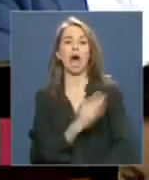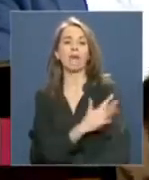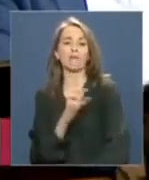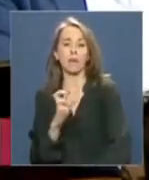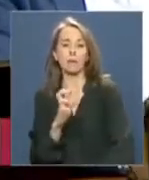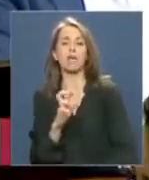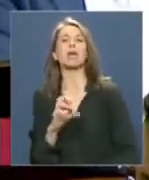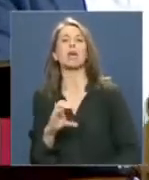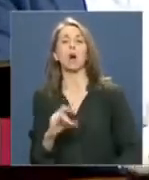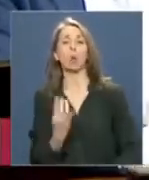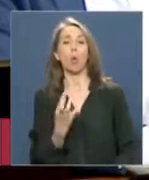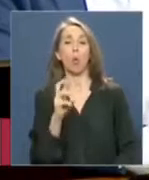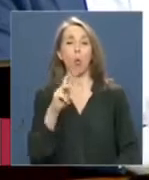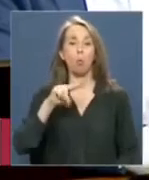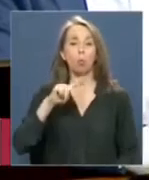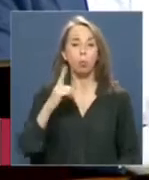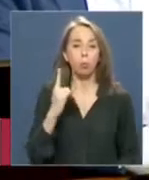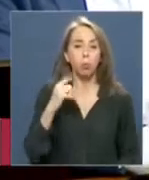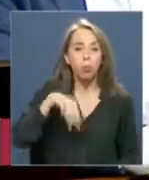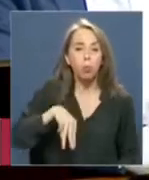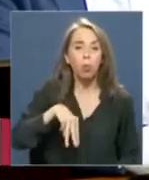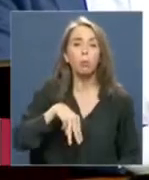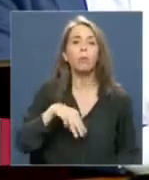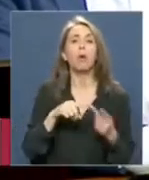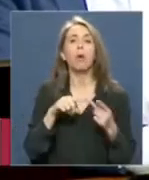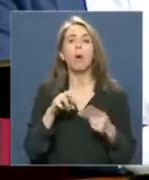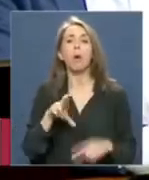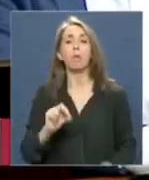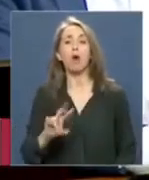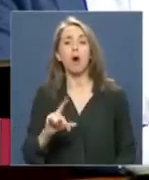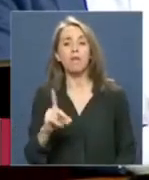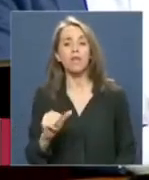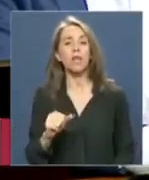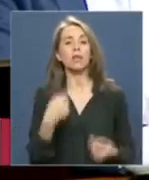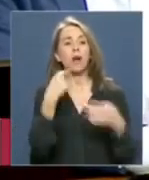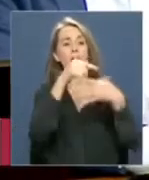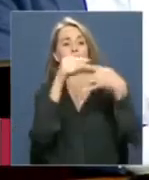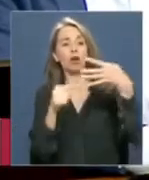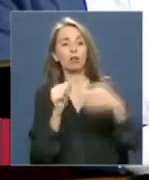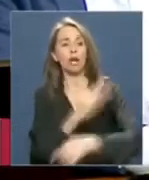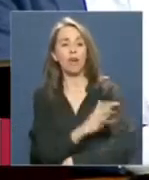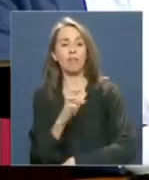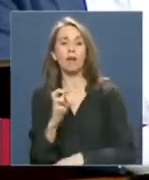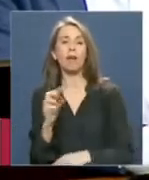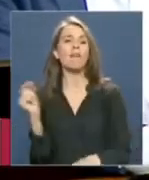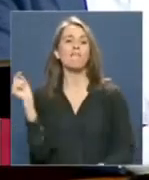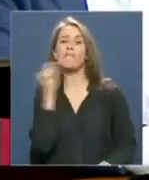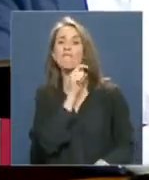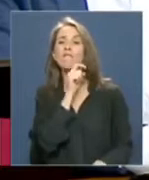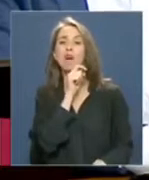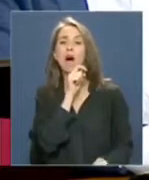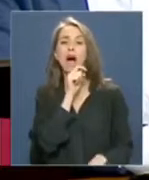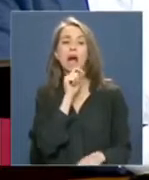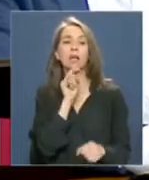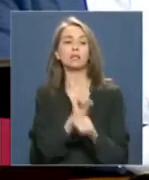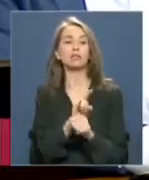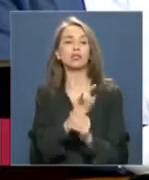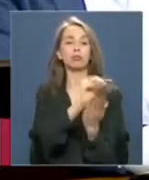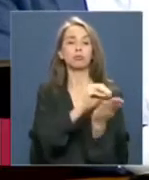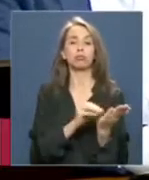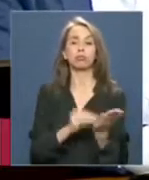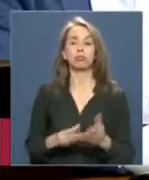de Cuprum, como Provida y otras, ¿no?, que falsificaron antecedentes